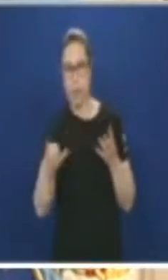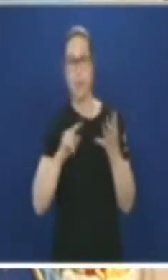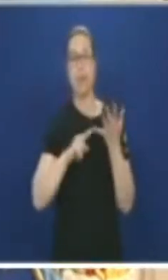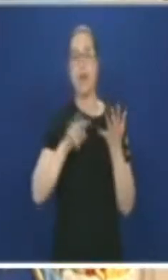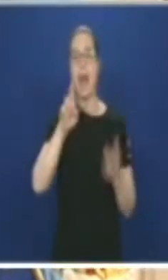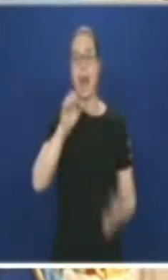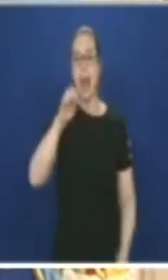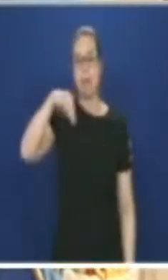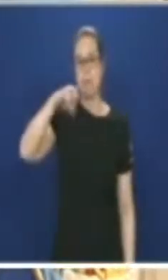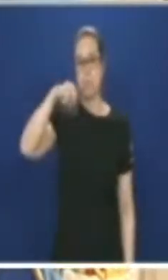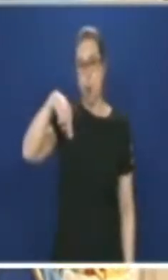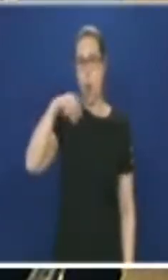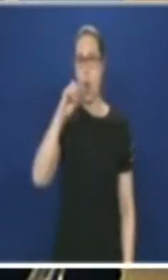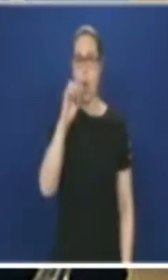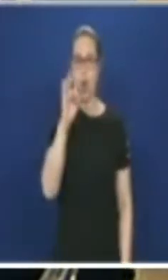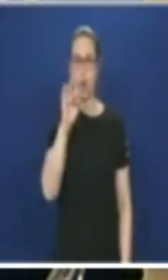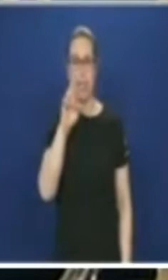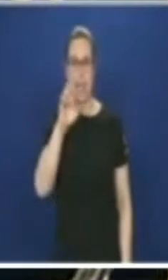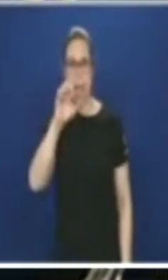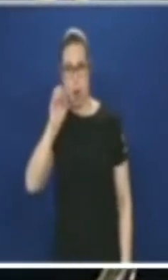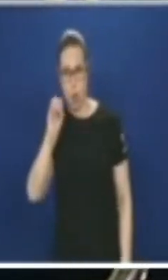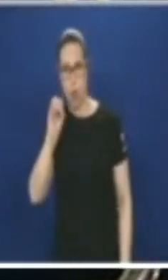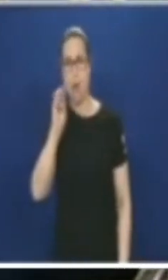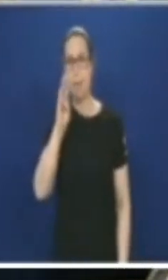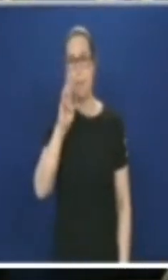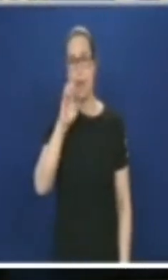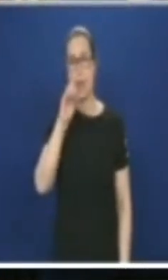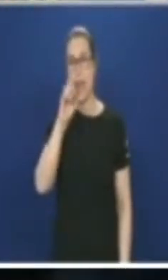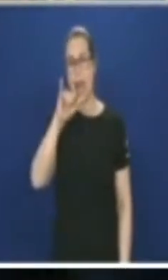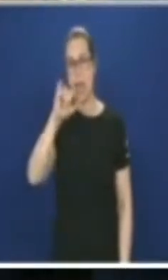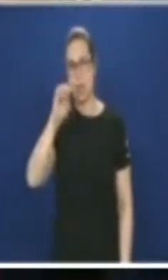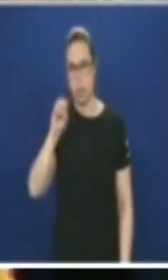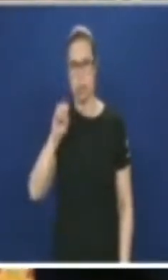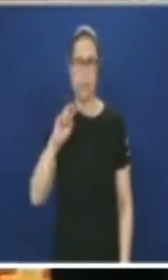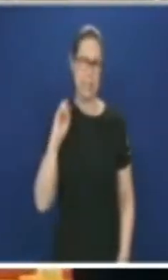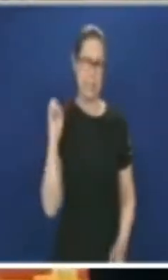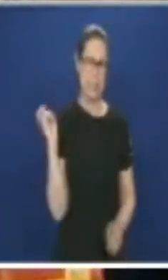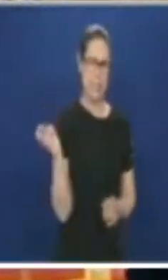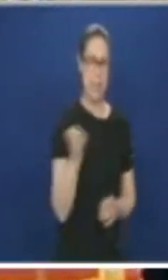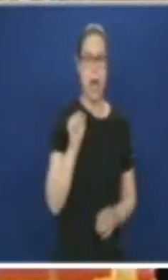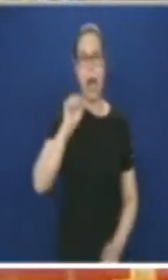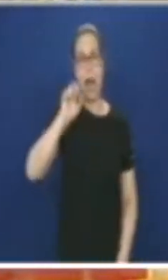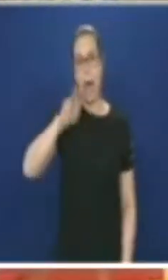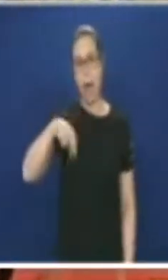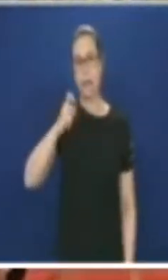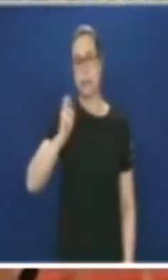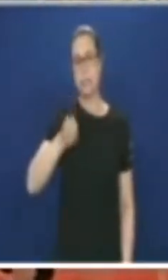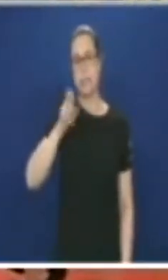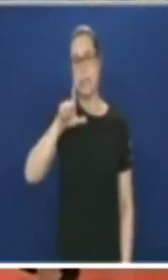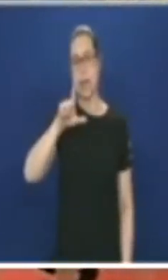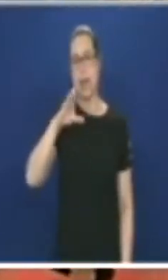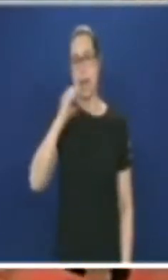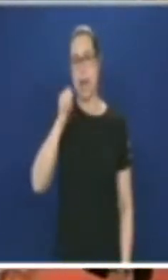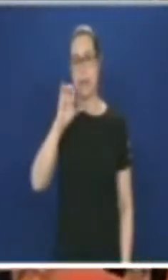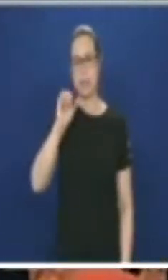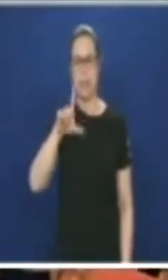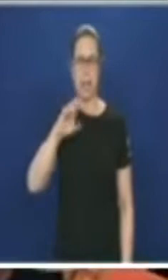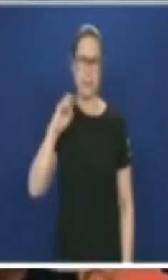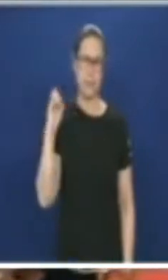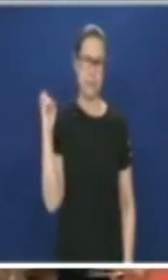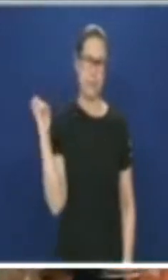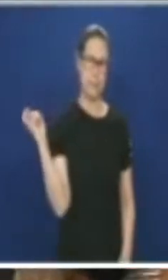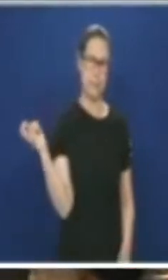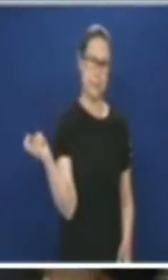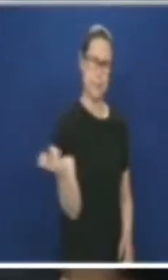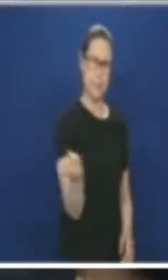Pedrallo. E a Xavier Prado Lameiro, Ánxel Casal, Ramón Cabanillas e tantos